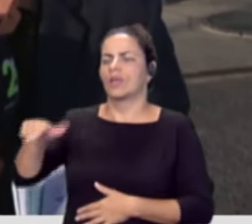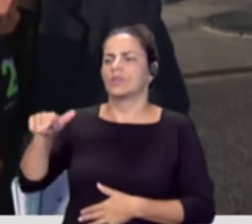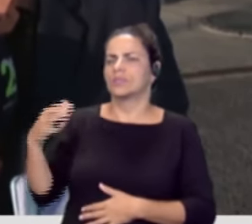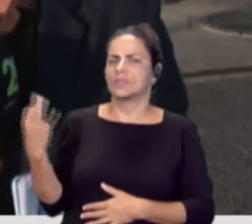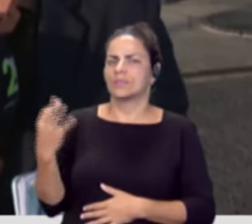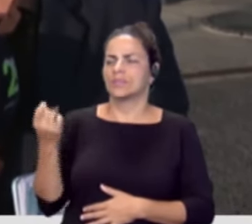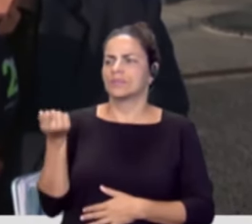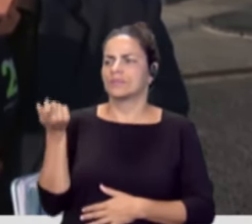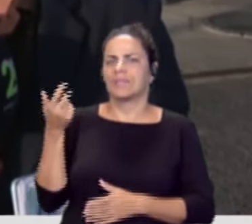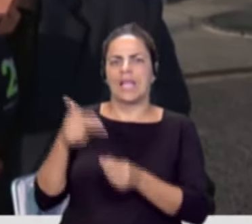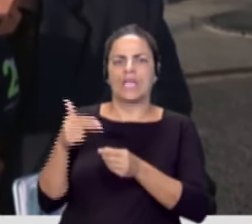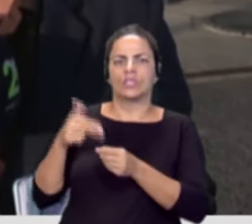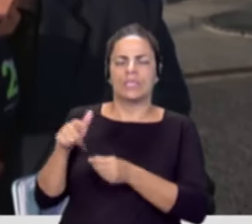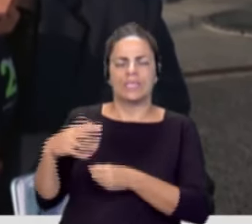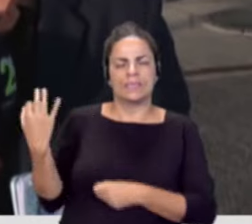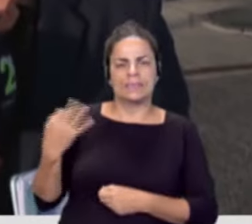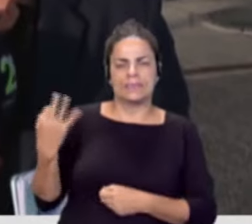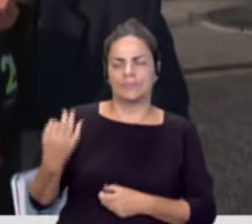archipiélago?